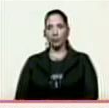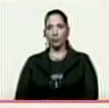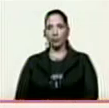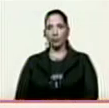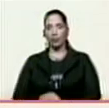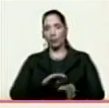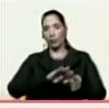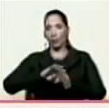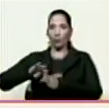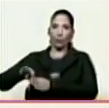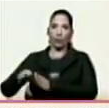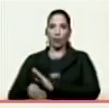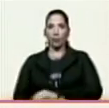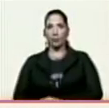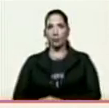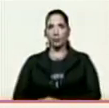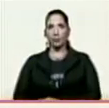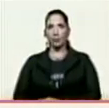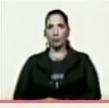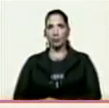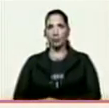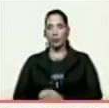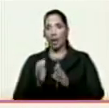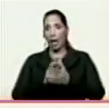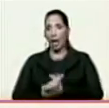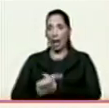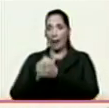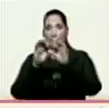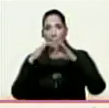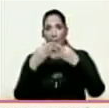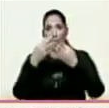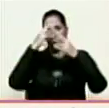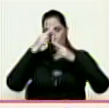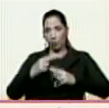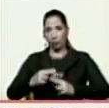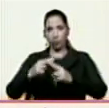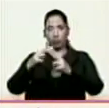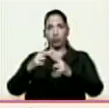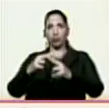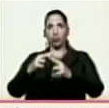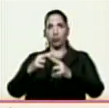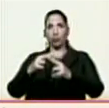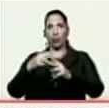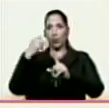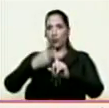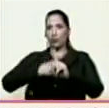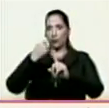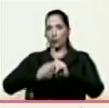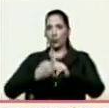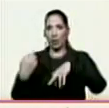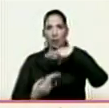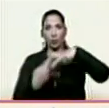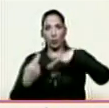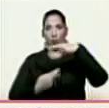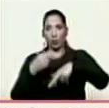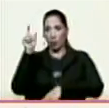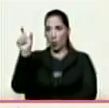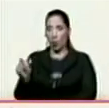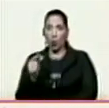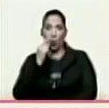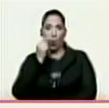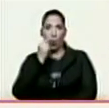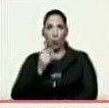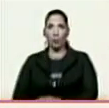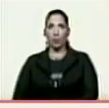Pasamos a otra materia, y es que amigos, amigas, familiares rinden tributo a la memoria del luchador revolucionario Rolando Corao en Unidad Educativa